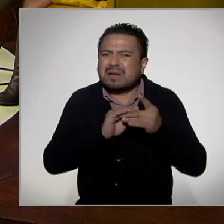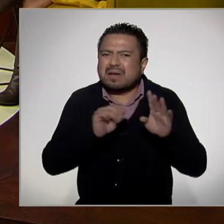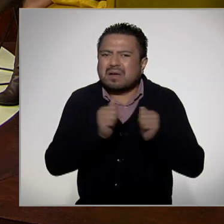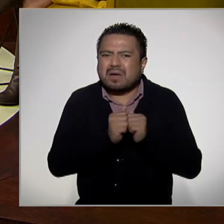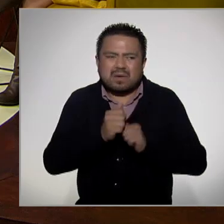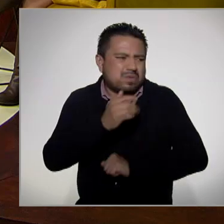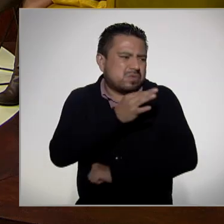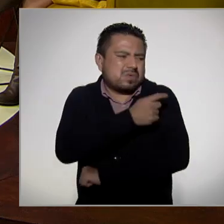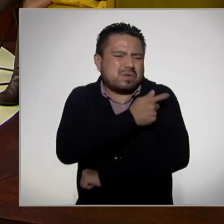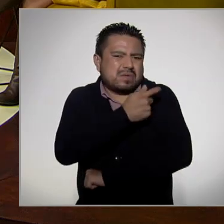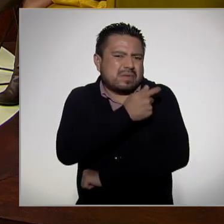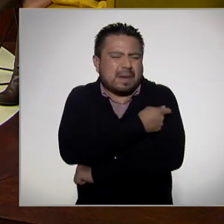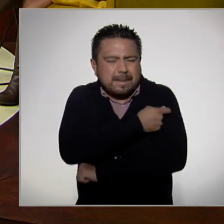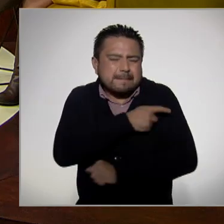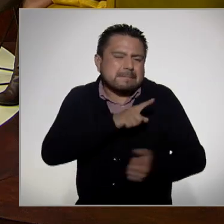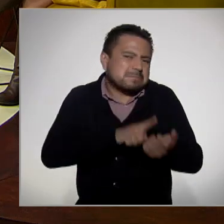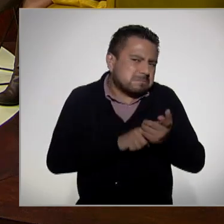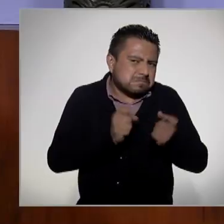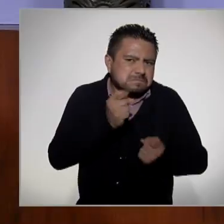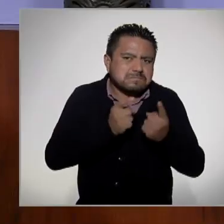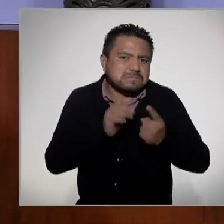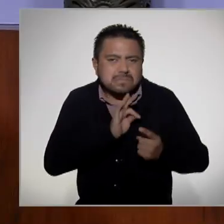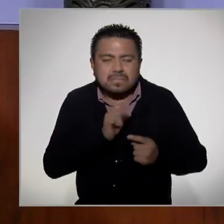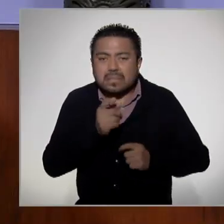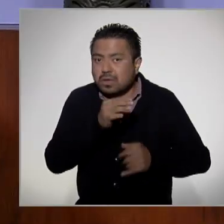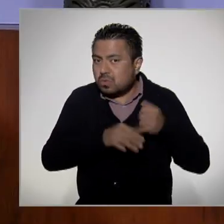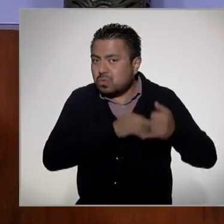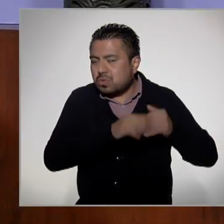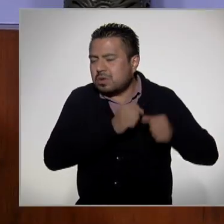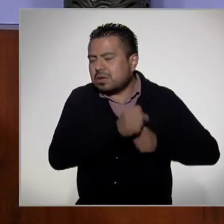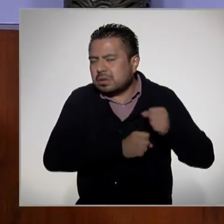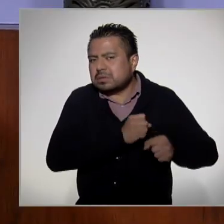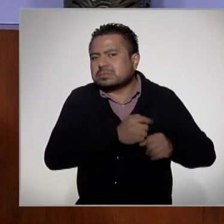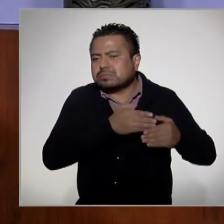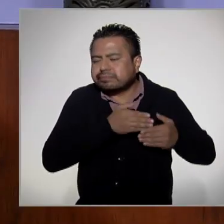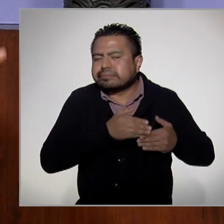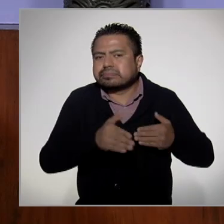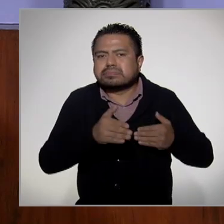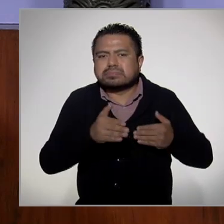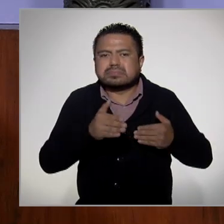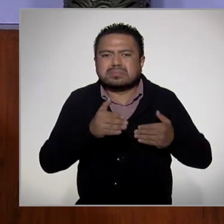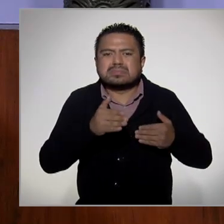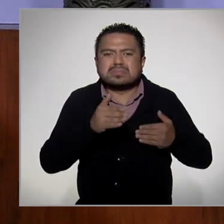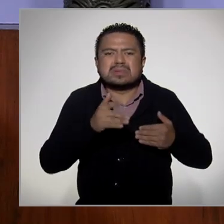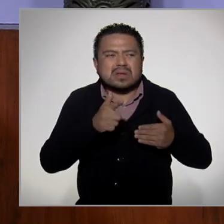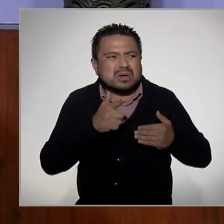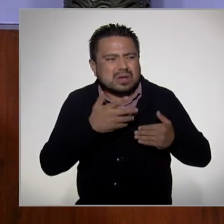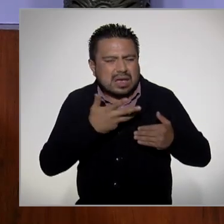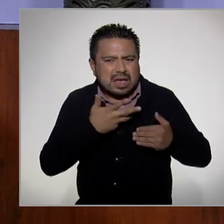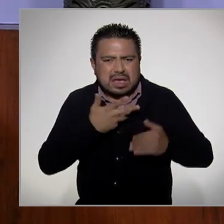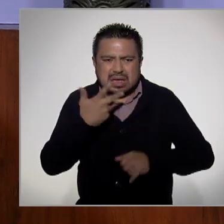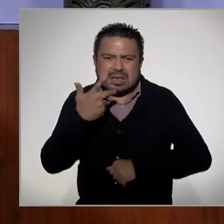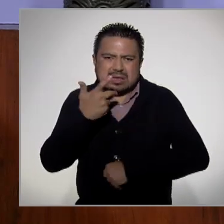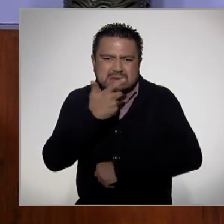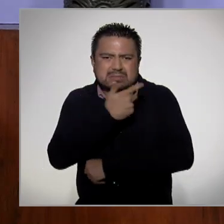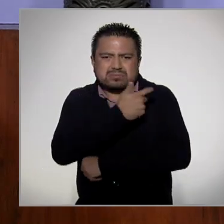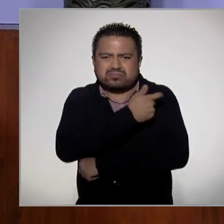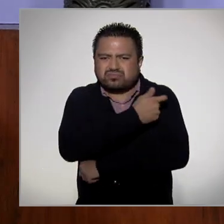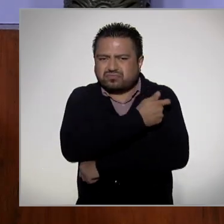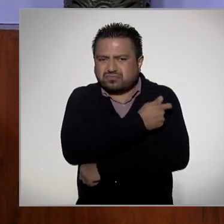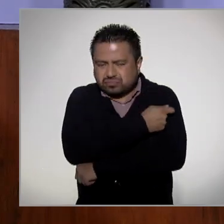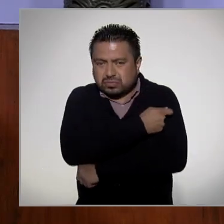intramuscular o intravenosa realmente en los últimos años hemos tenido ya en franco desuso las inyecciones intramusculares